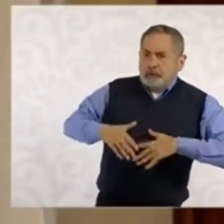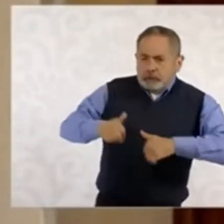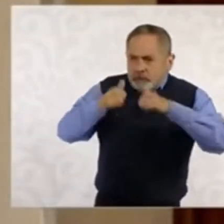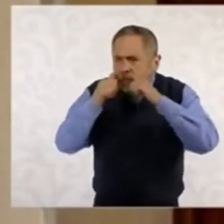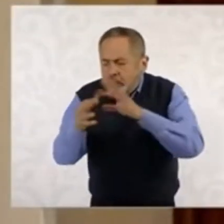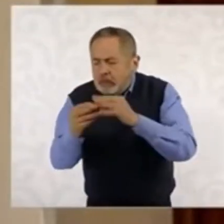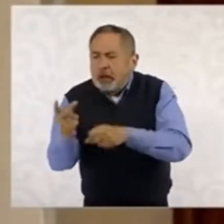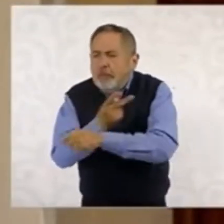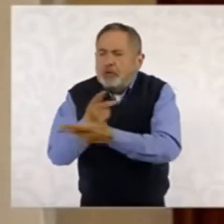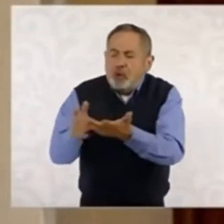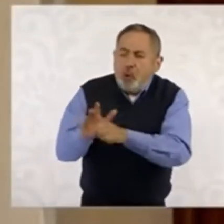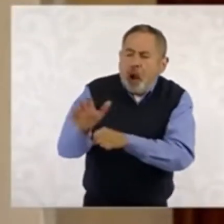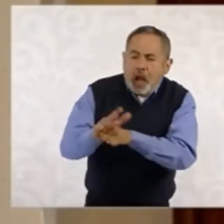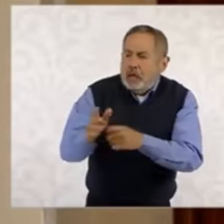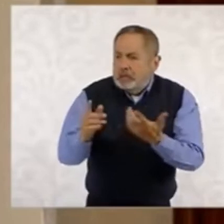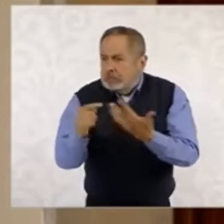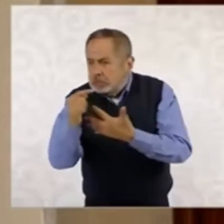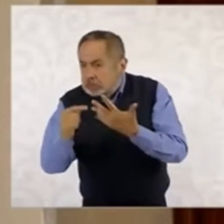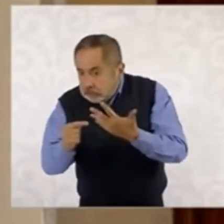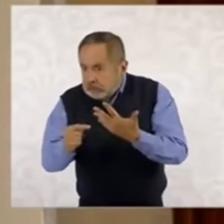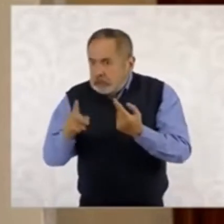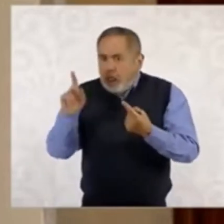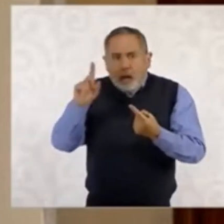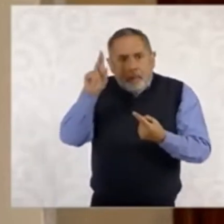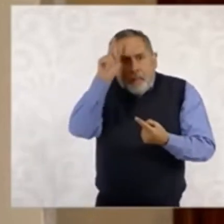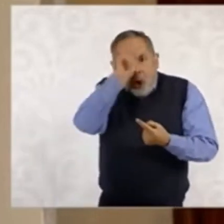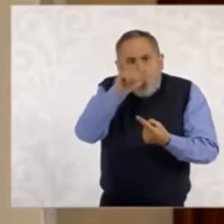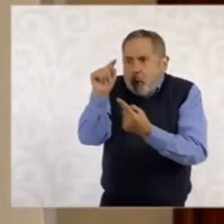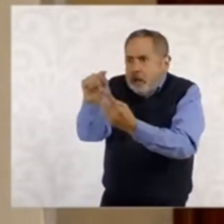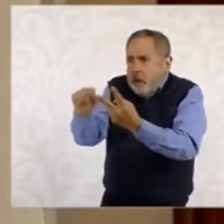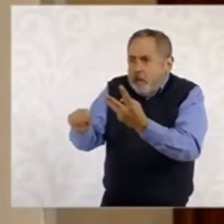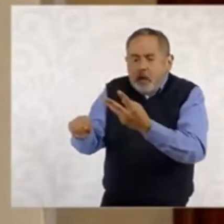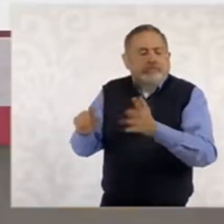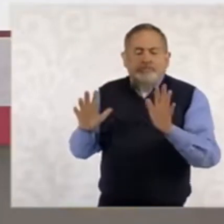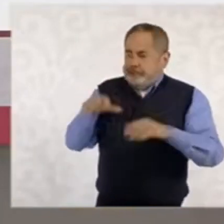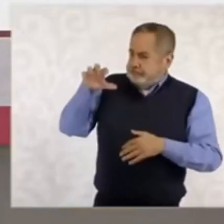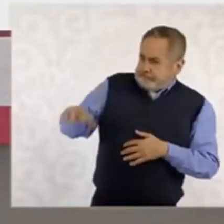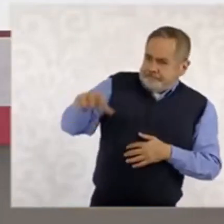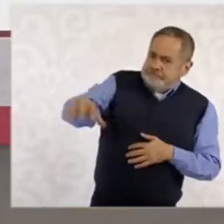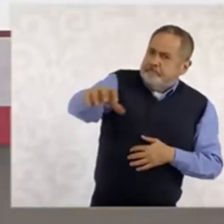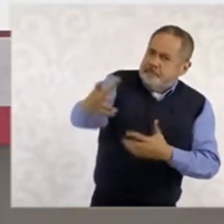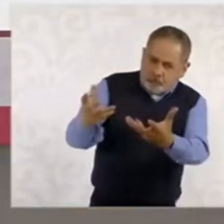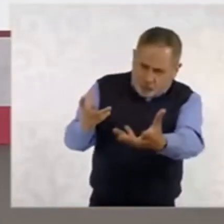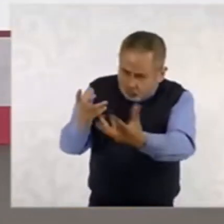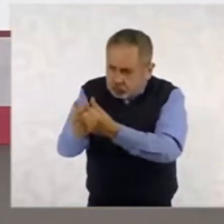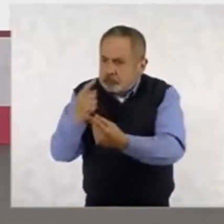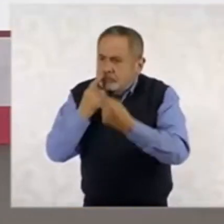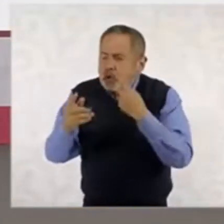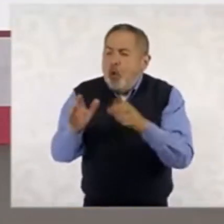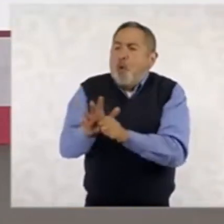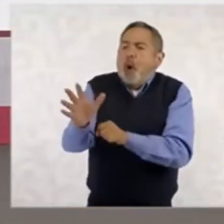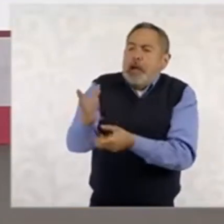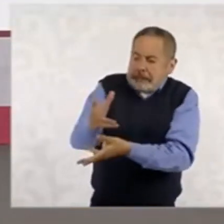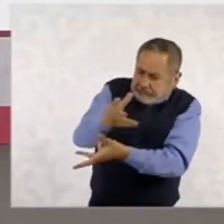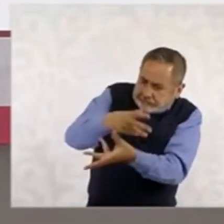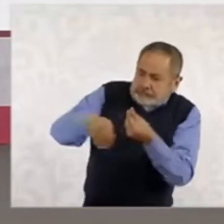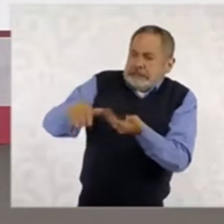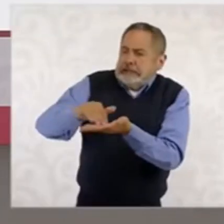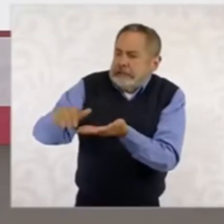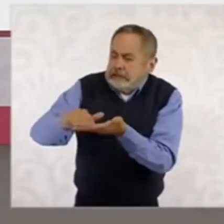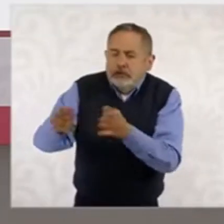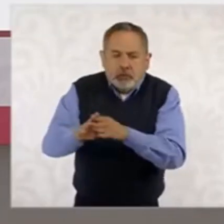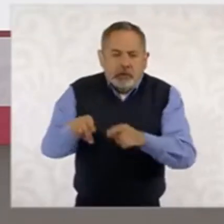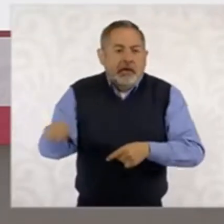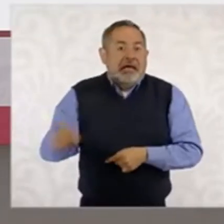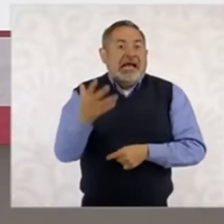las comunidades afectadas por el derrame deberán participar en todas las acciones de remediación. Así sostuvimos 5